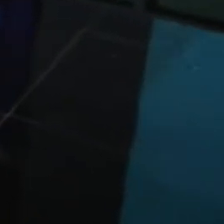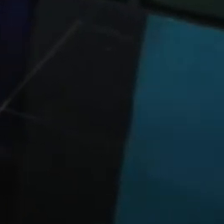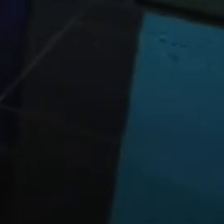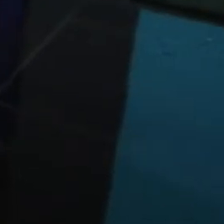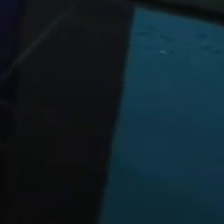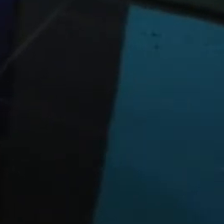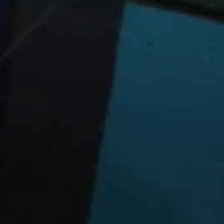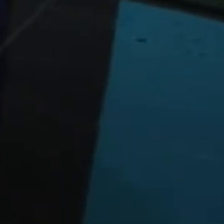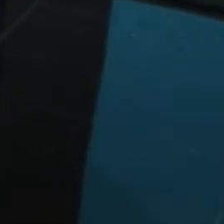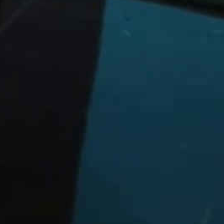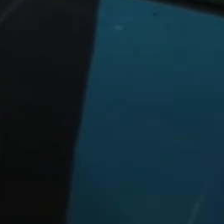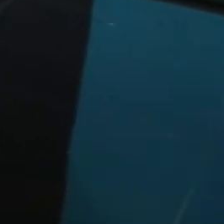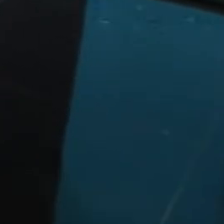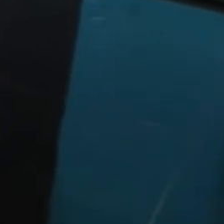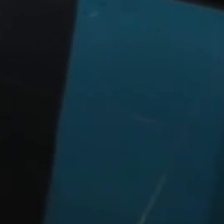i